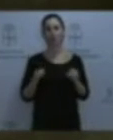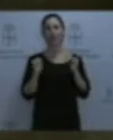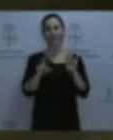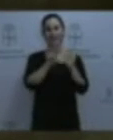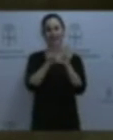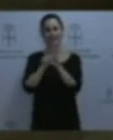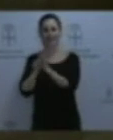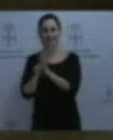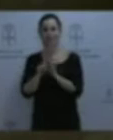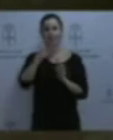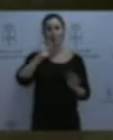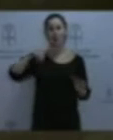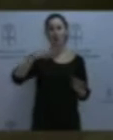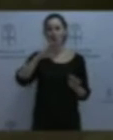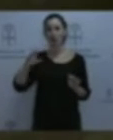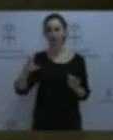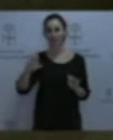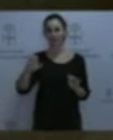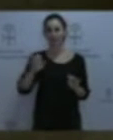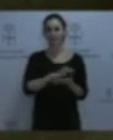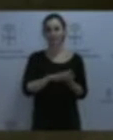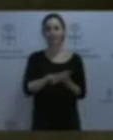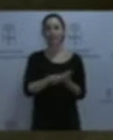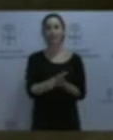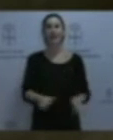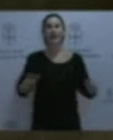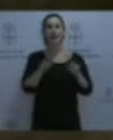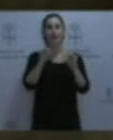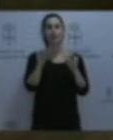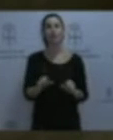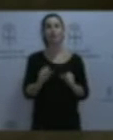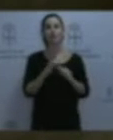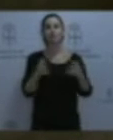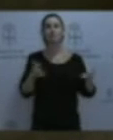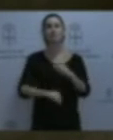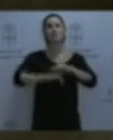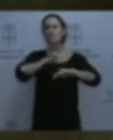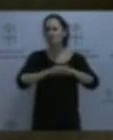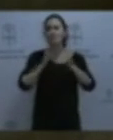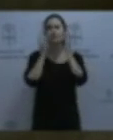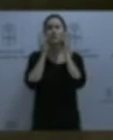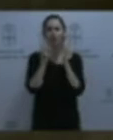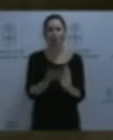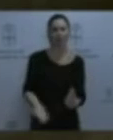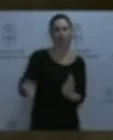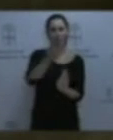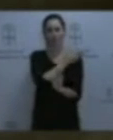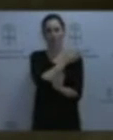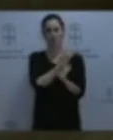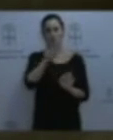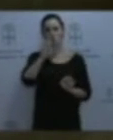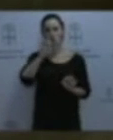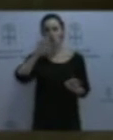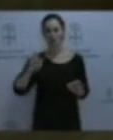de educación. La LOMCE, en este sentido, repite de forma literal lo que contenía su predecesora